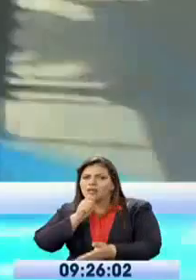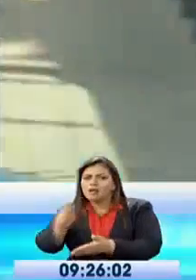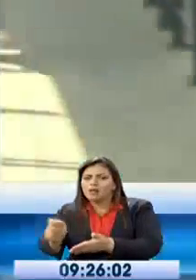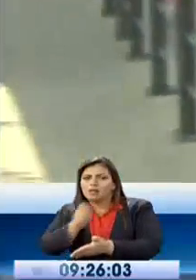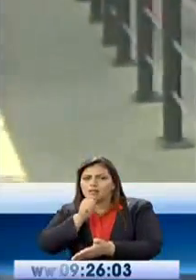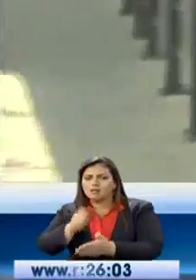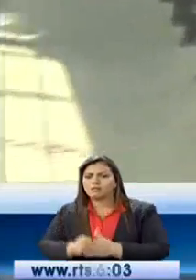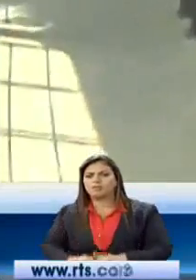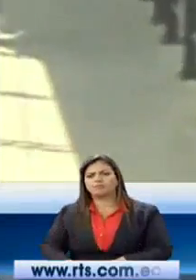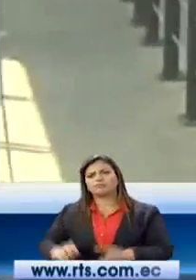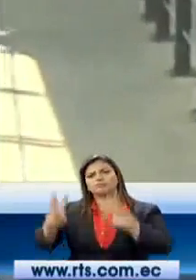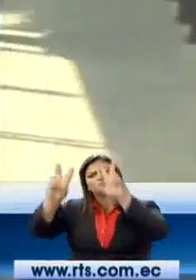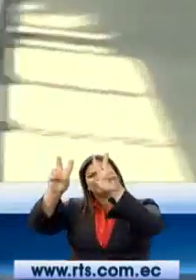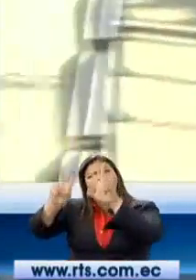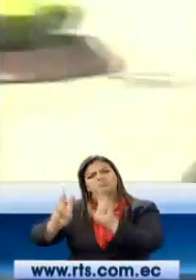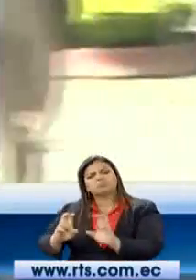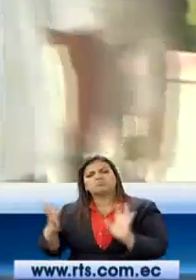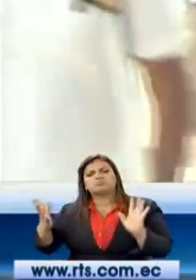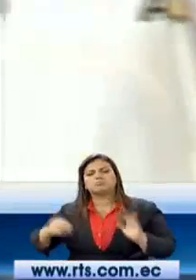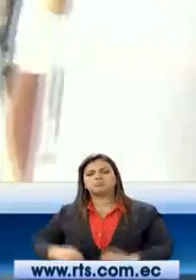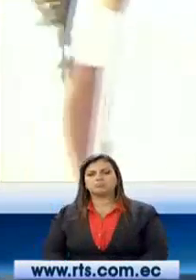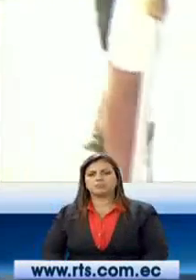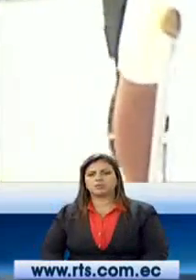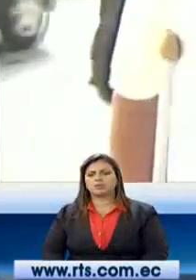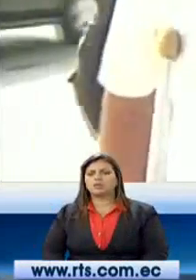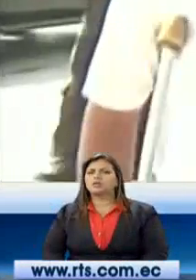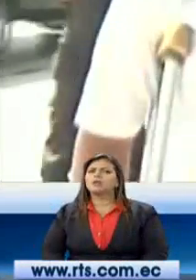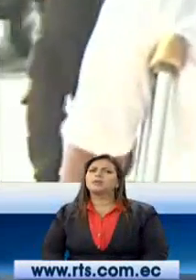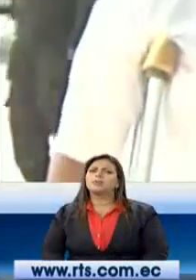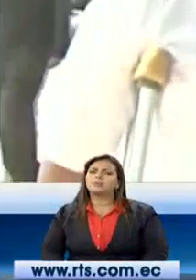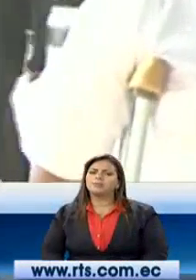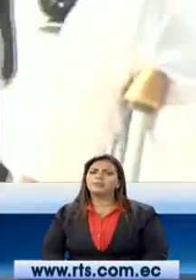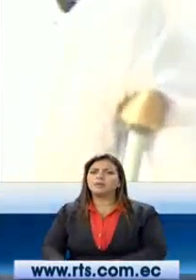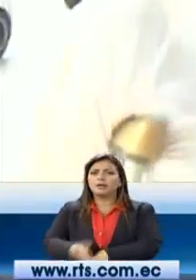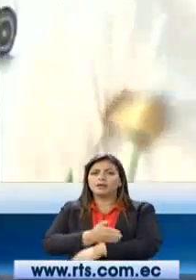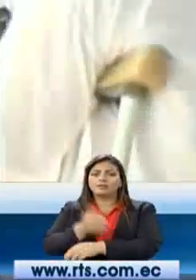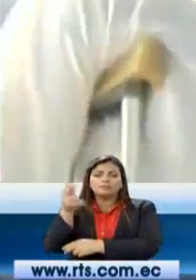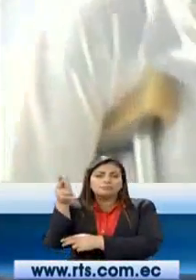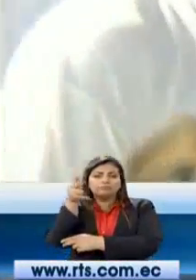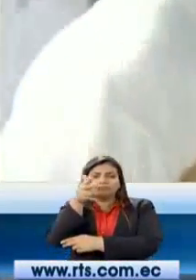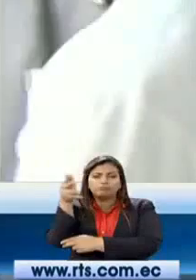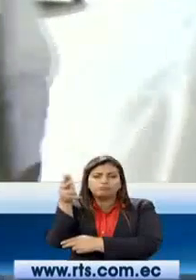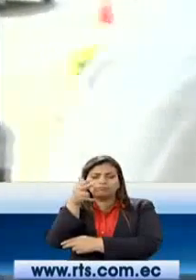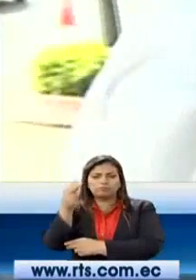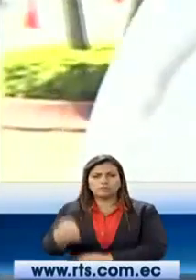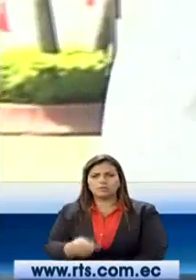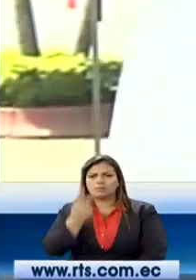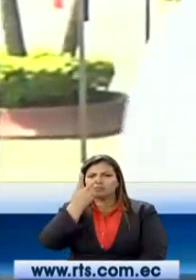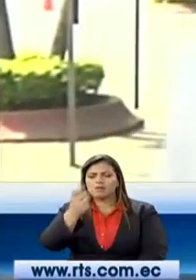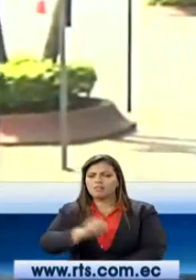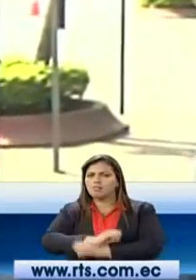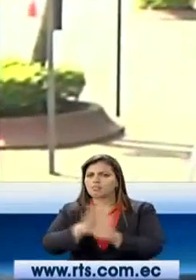ya hemos nosotros dado a conocer en video, en notas anteriores, los videos, hemos podido observar